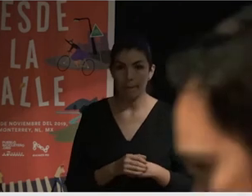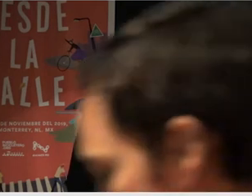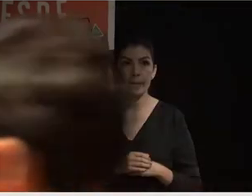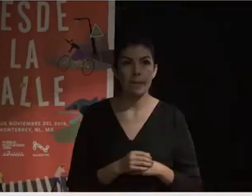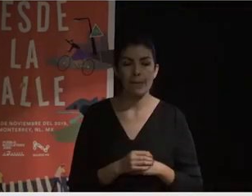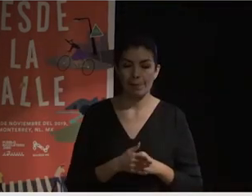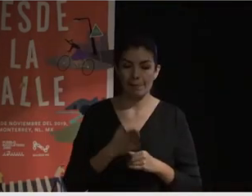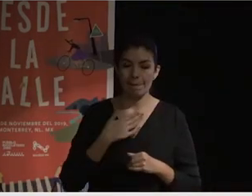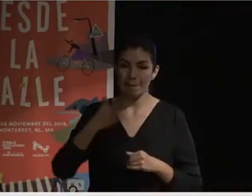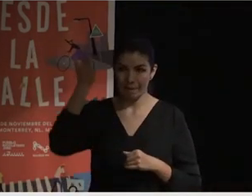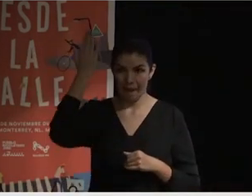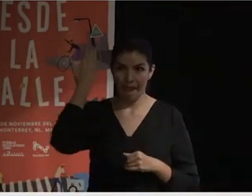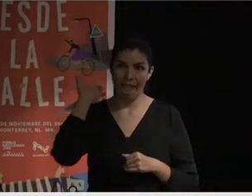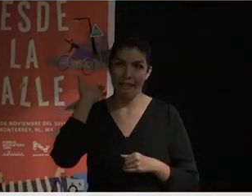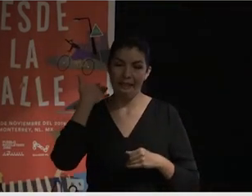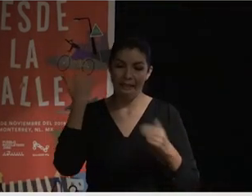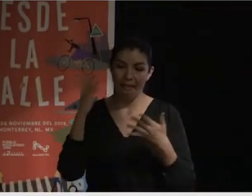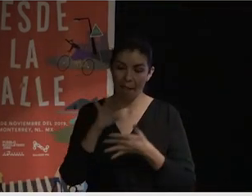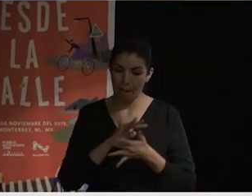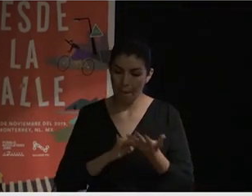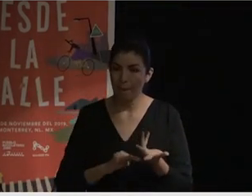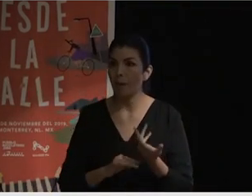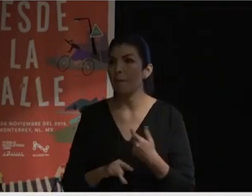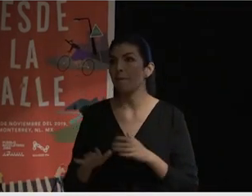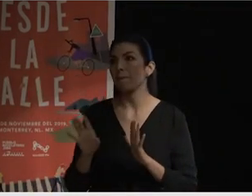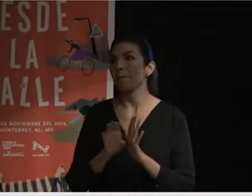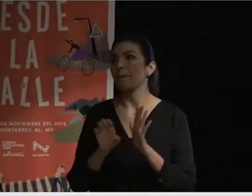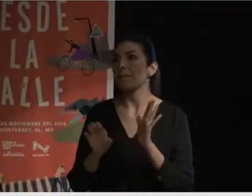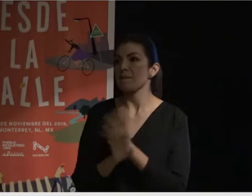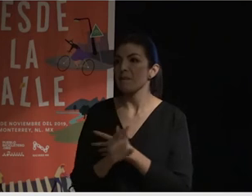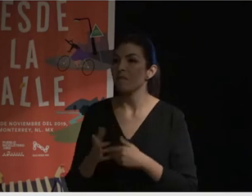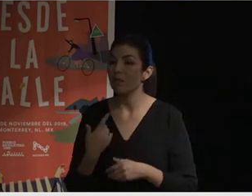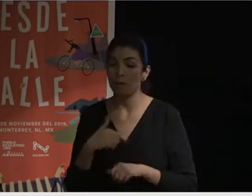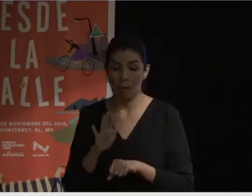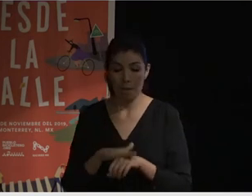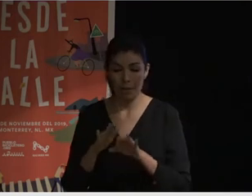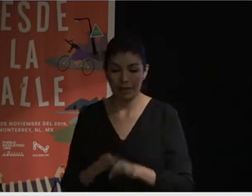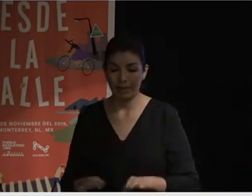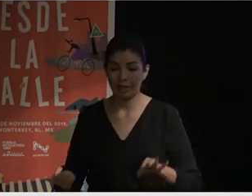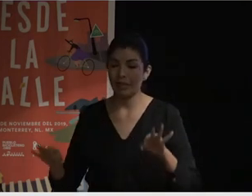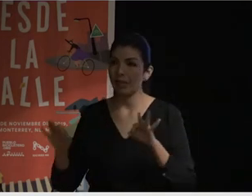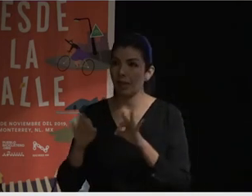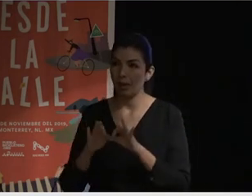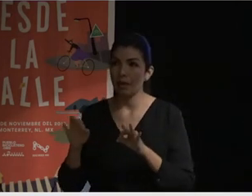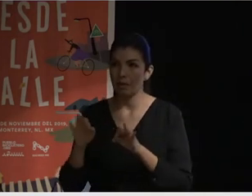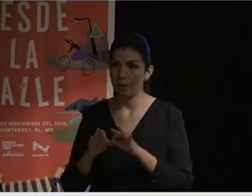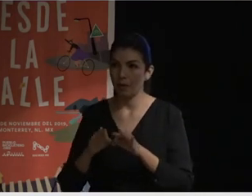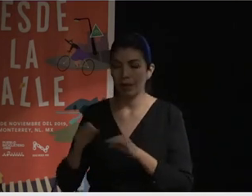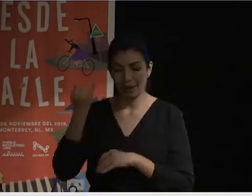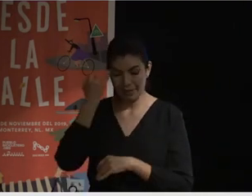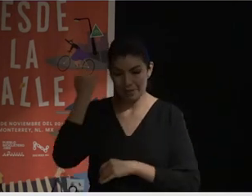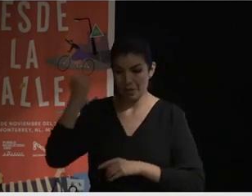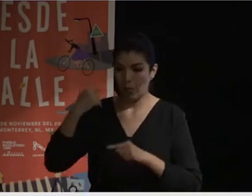la rueda y el valero que permitió, y ya con eso la libramos como humanidad, ¿no? Más ante el apocalipsis climático que